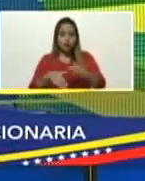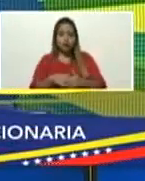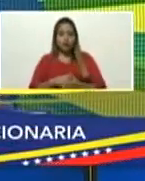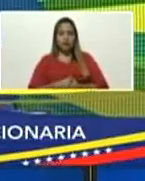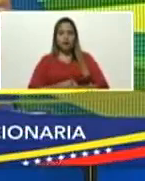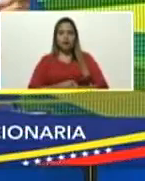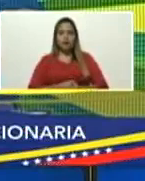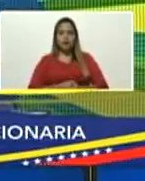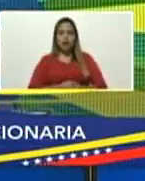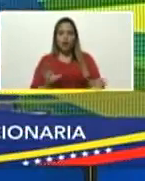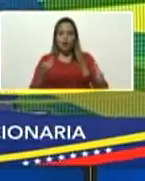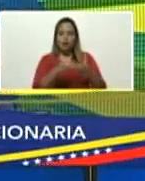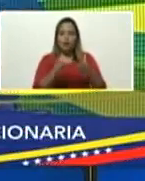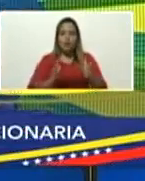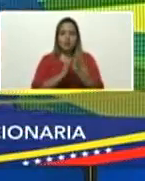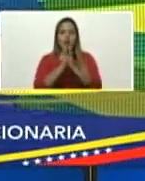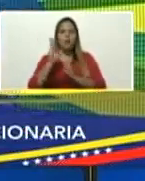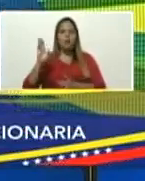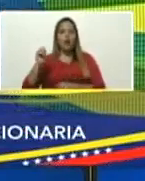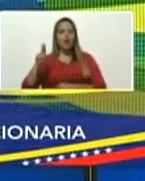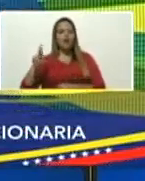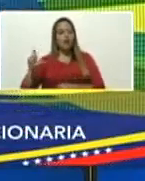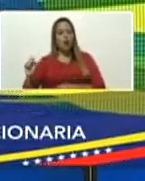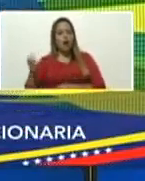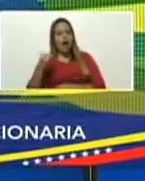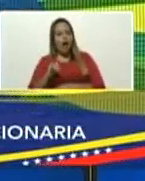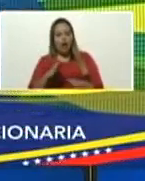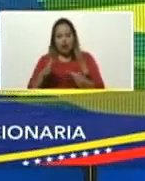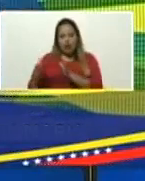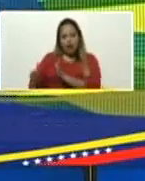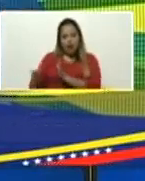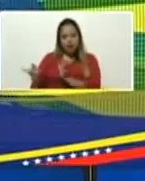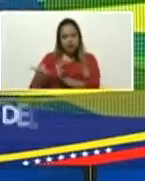Y el Foro de Sao Paulo siempre estuvo ahí, al lado.